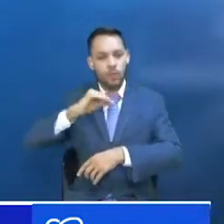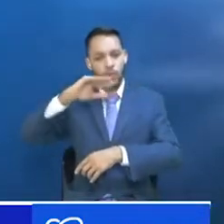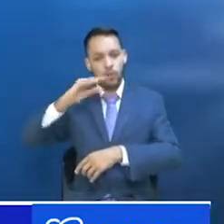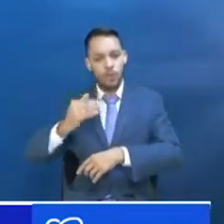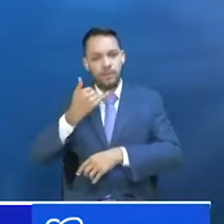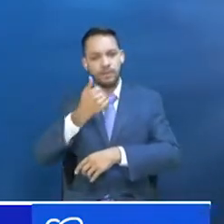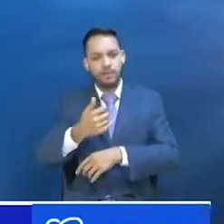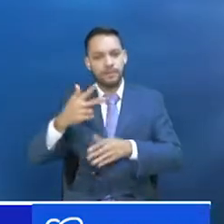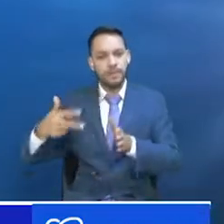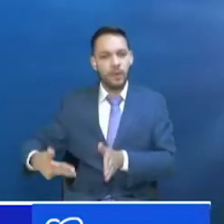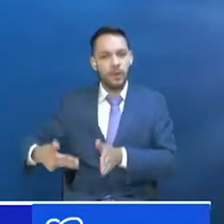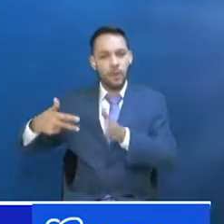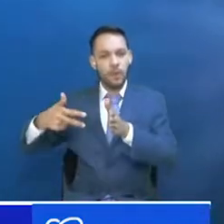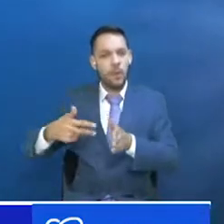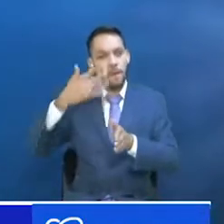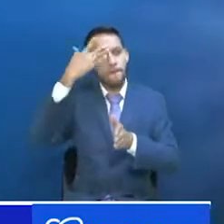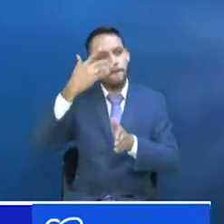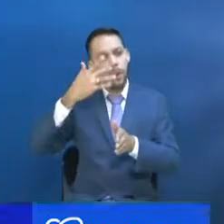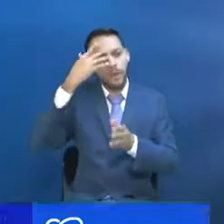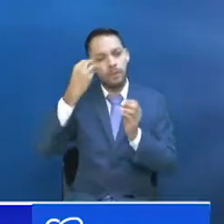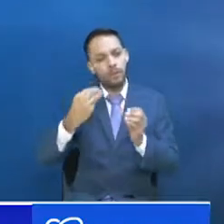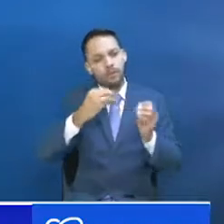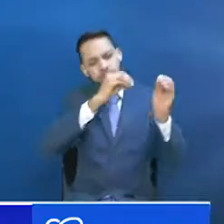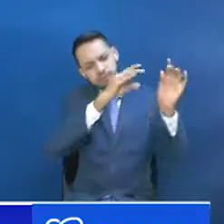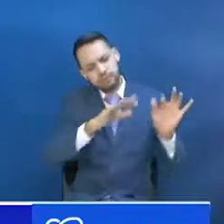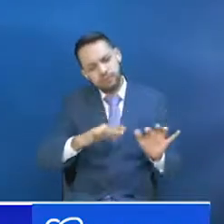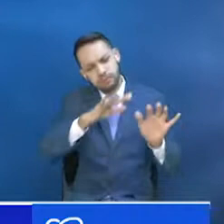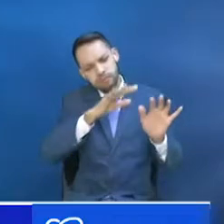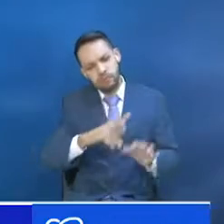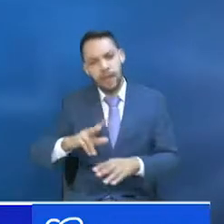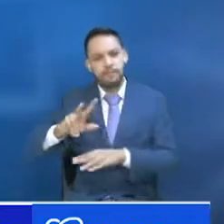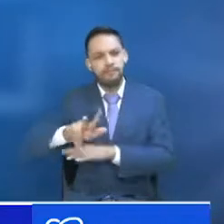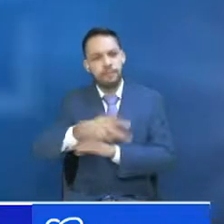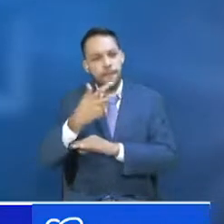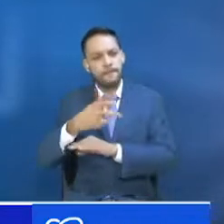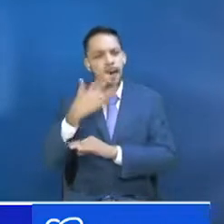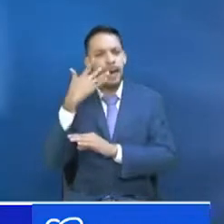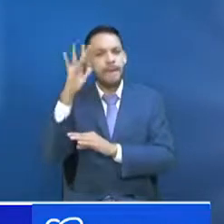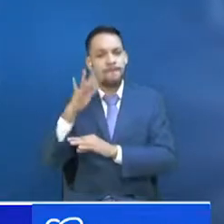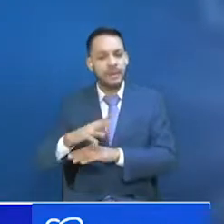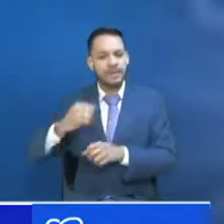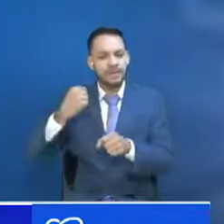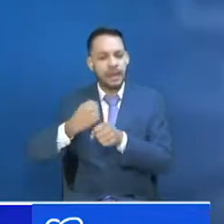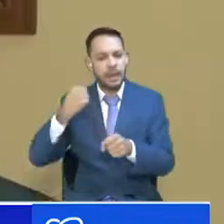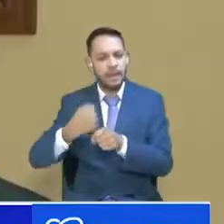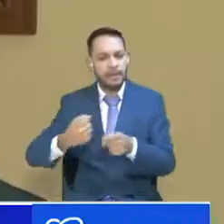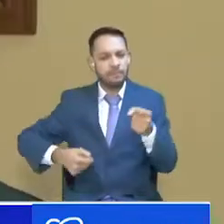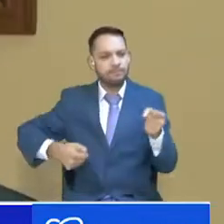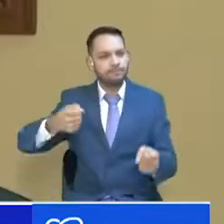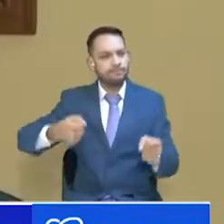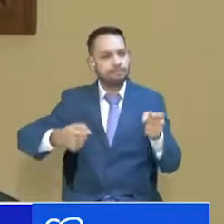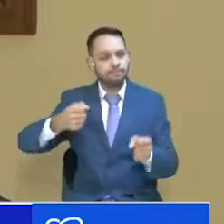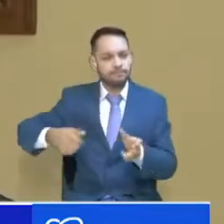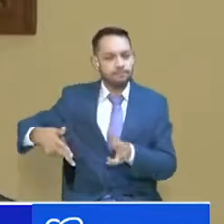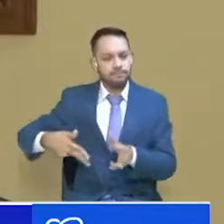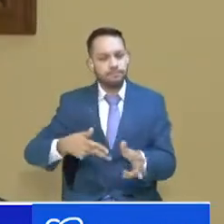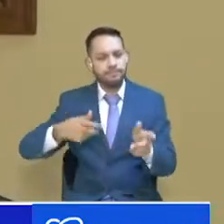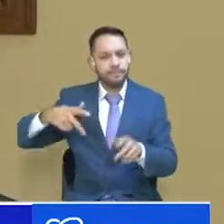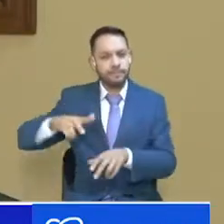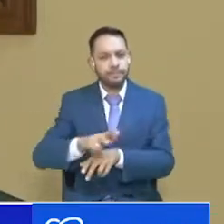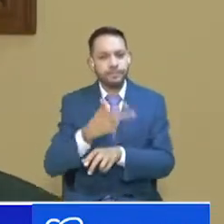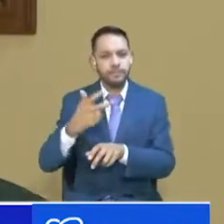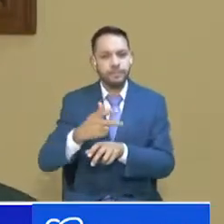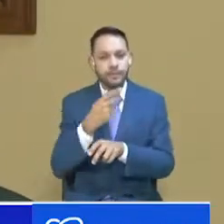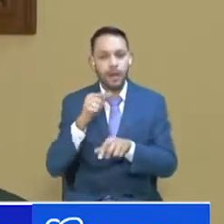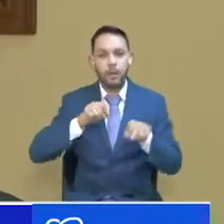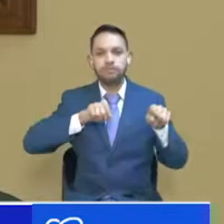petaqueros por un momento sin embargo la maquinaria de la gobernación logró dar paso rápidamente nosotros tenemos maquinaria amarilla en todos